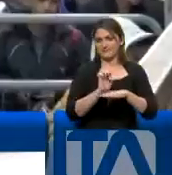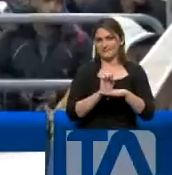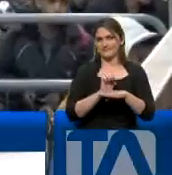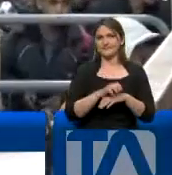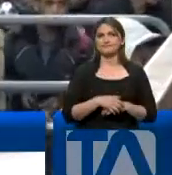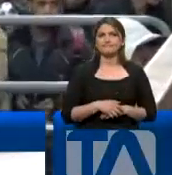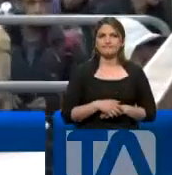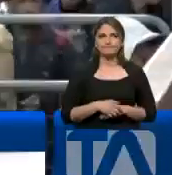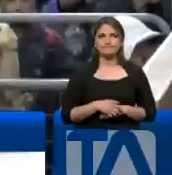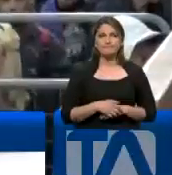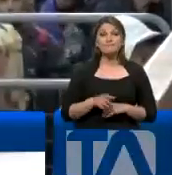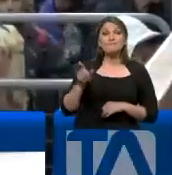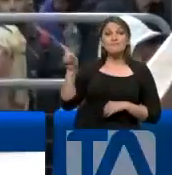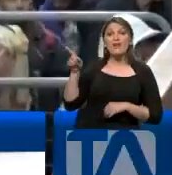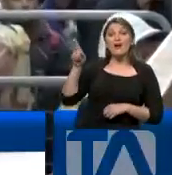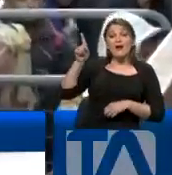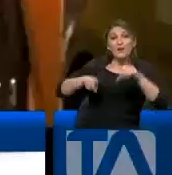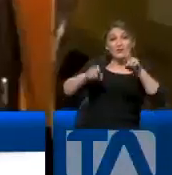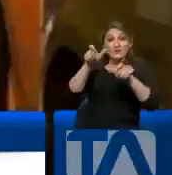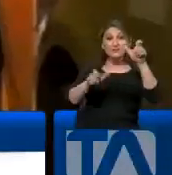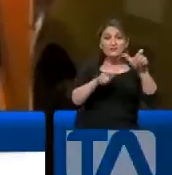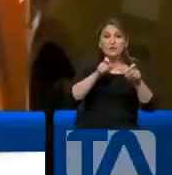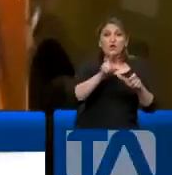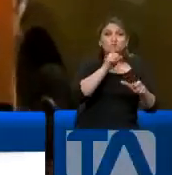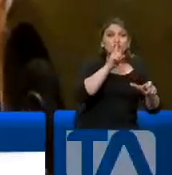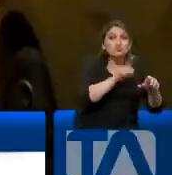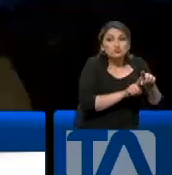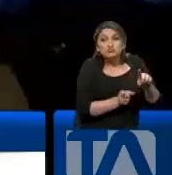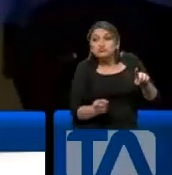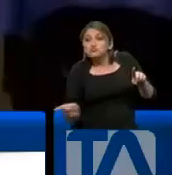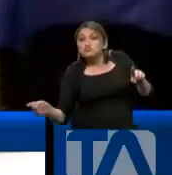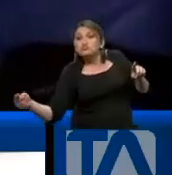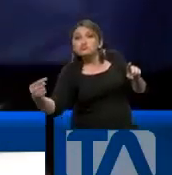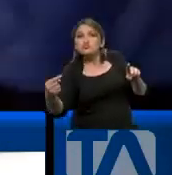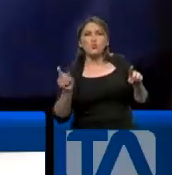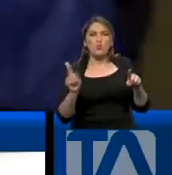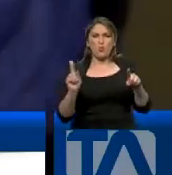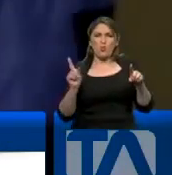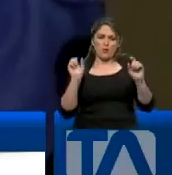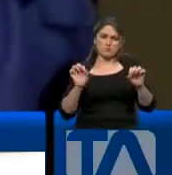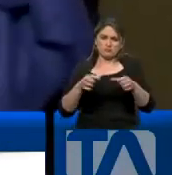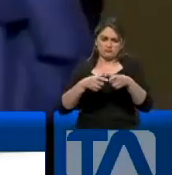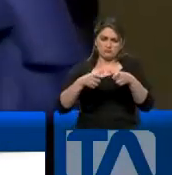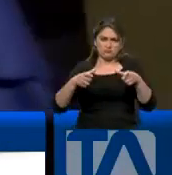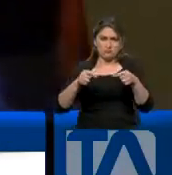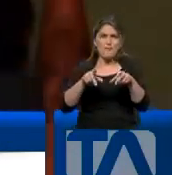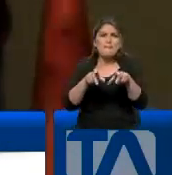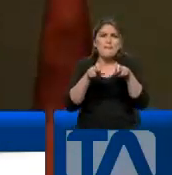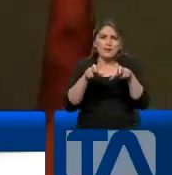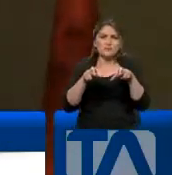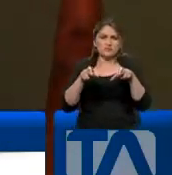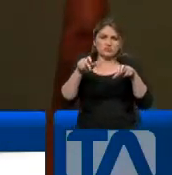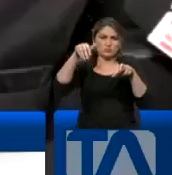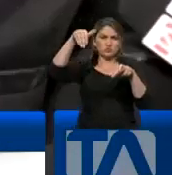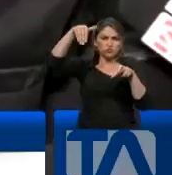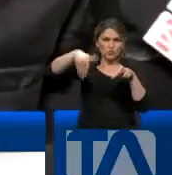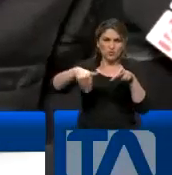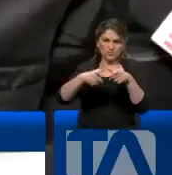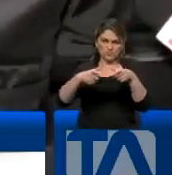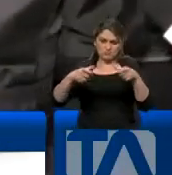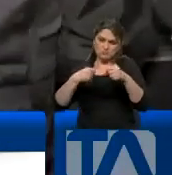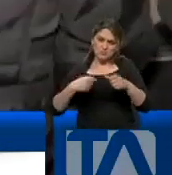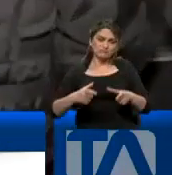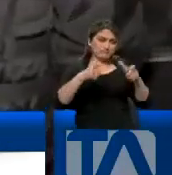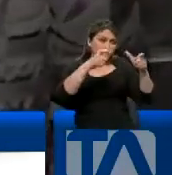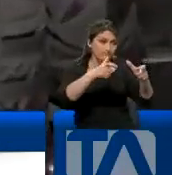los pasos oficiales y cumplieron la ley. Aunque algunos hayan ingresado con tarjeta andina, deben obtener su pasaporte, lo cual